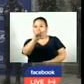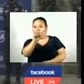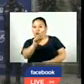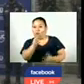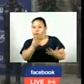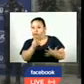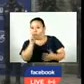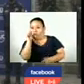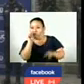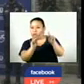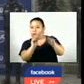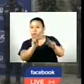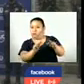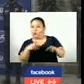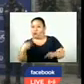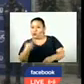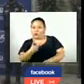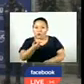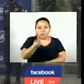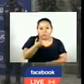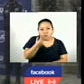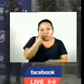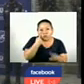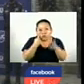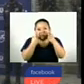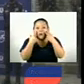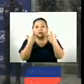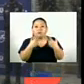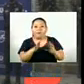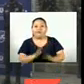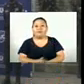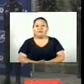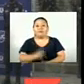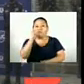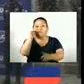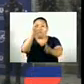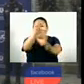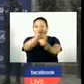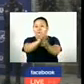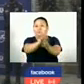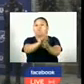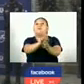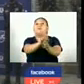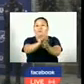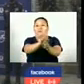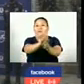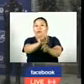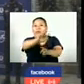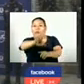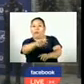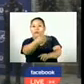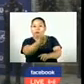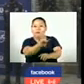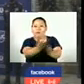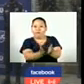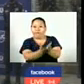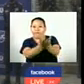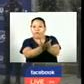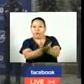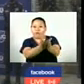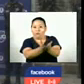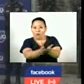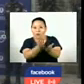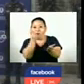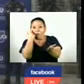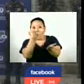estaban realizando esos procedimientos la fuerza de tarea naval tridente ubicó una tercera desembarco